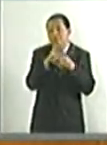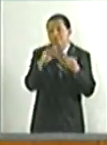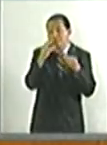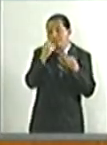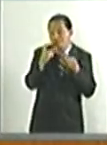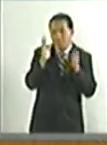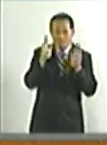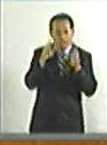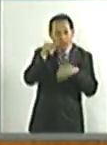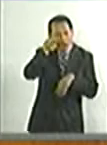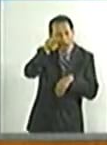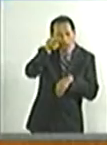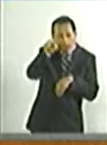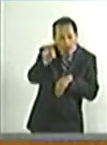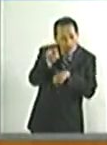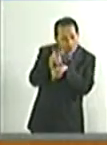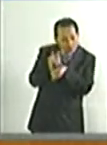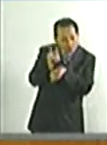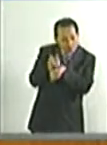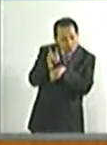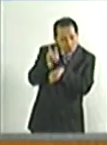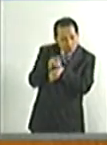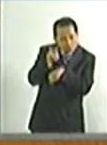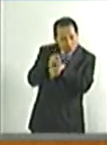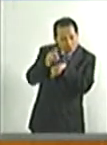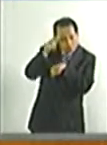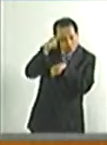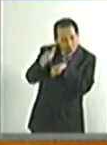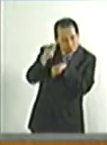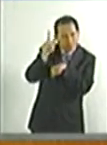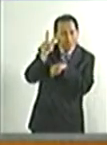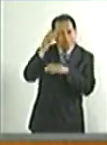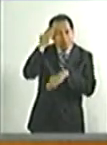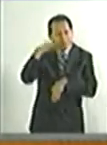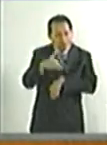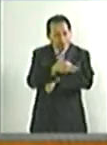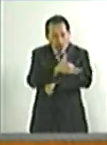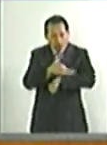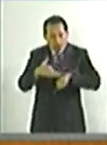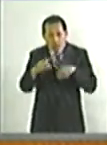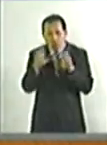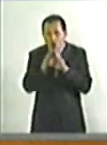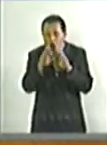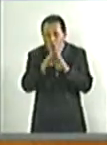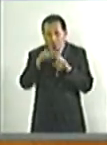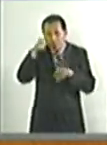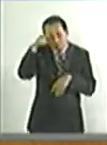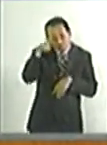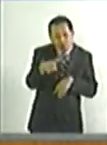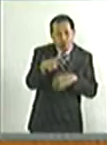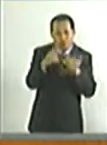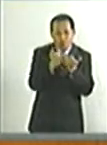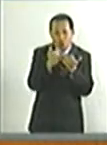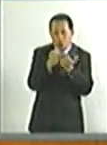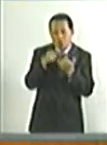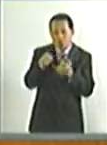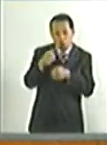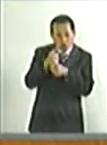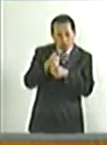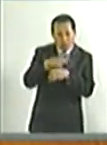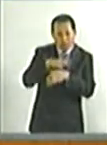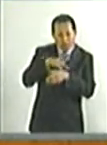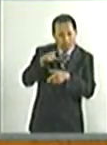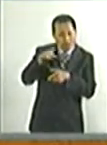tienen visualizados, que tienen localizado a su familia, que tienen localizada a la víctima.